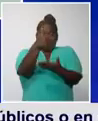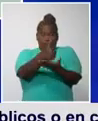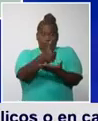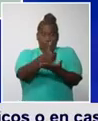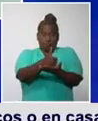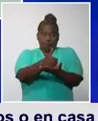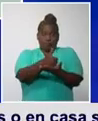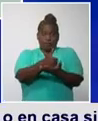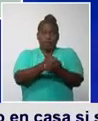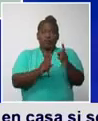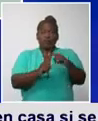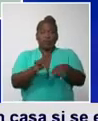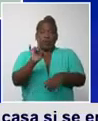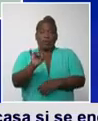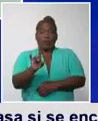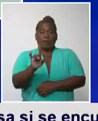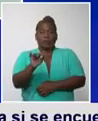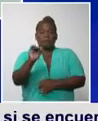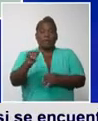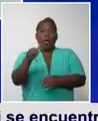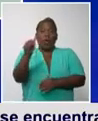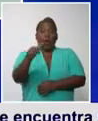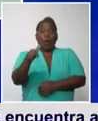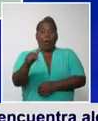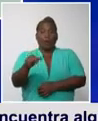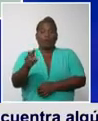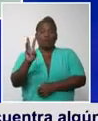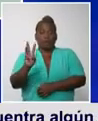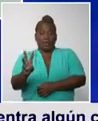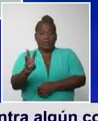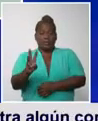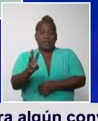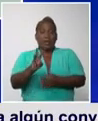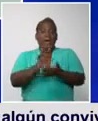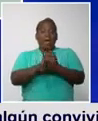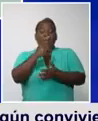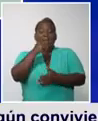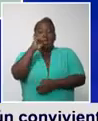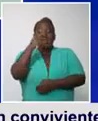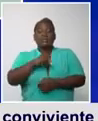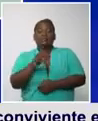Tunas, le sigue Jobabo con 3 y Manatí con 1. Holguín 19,